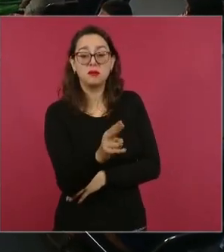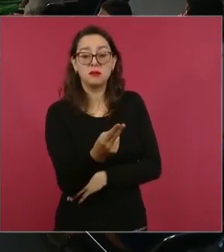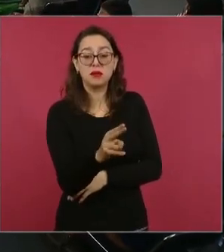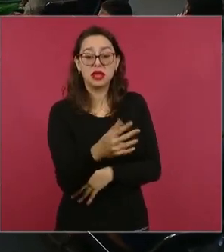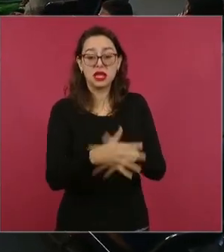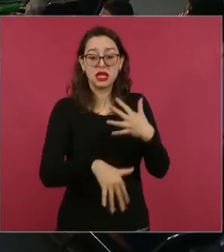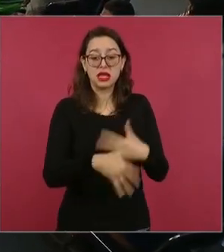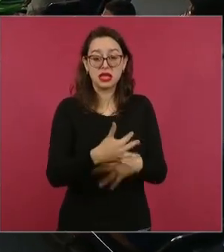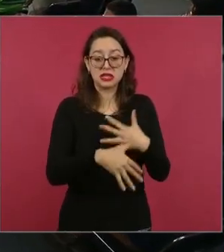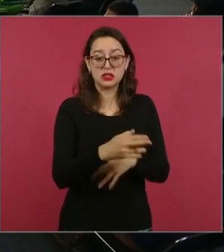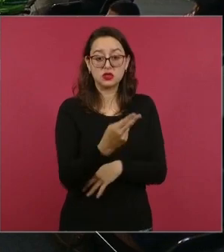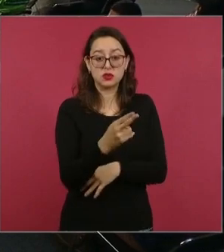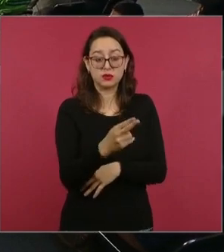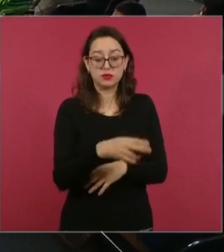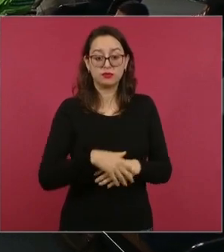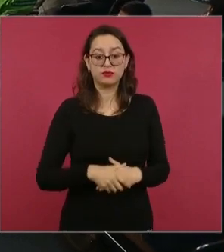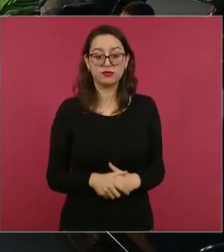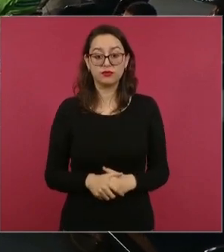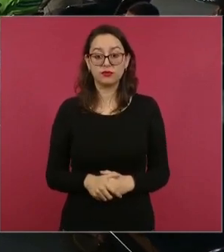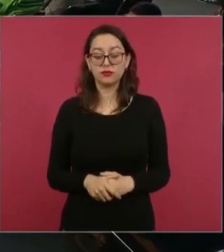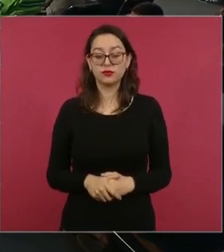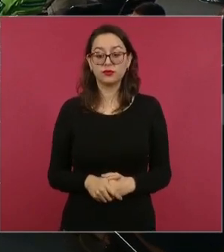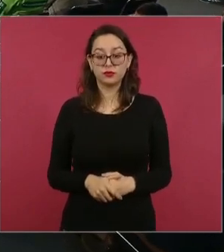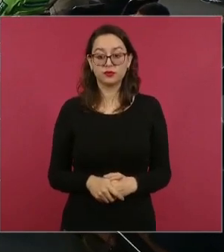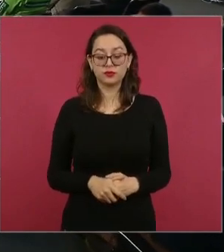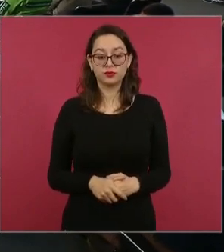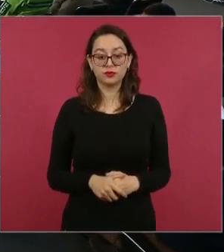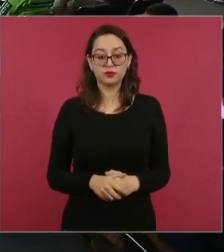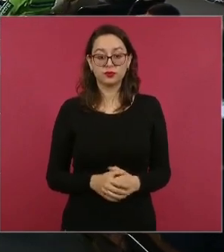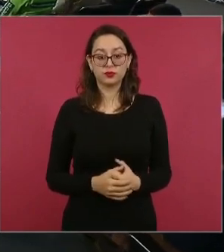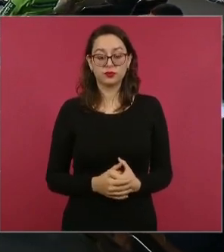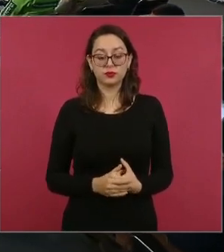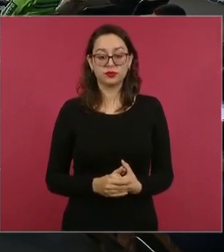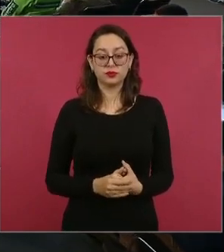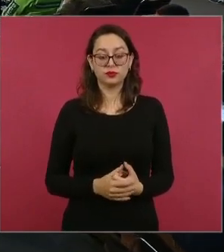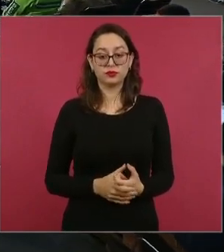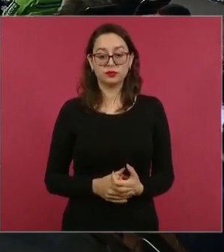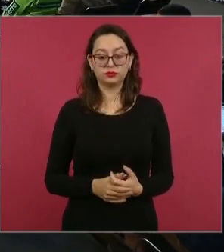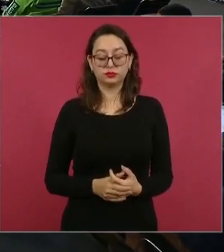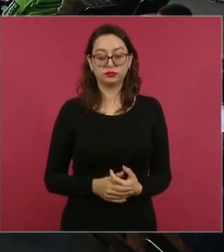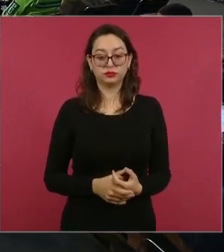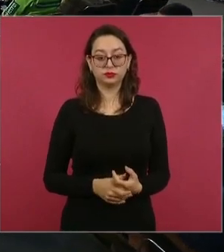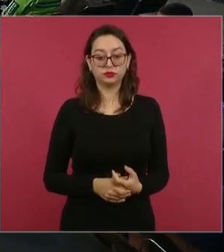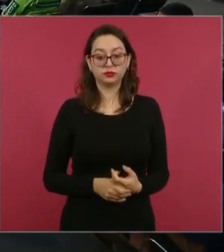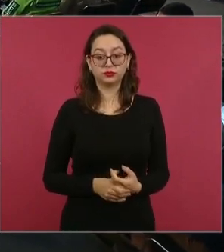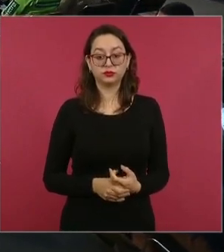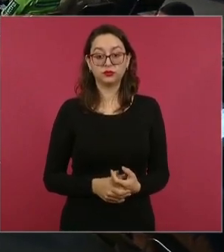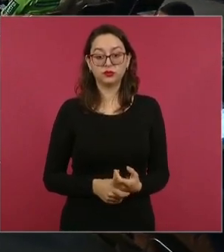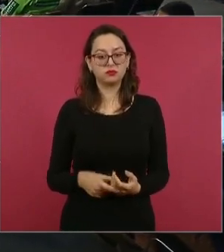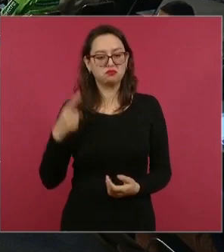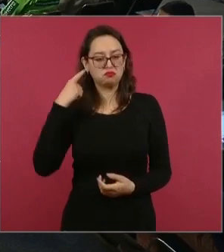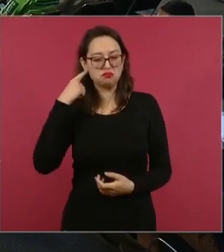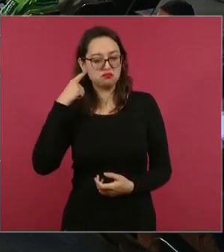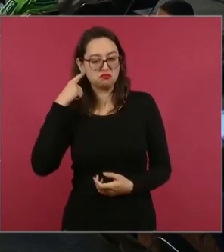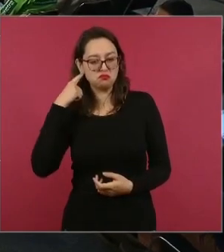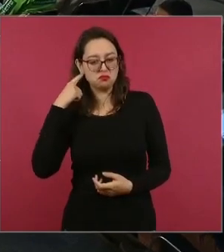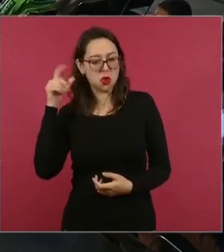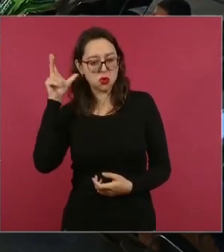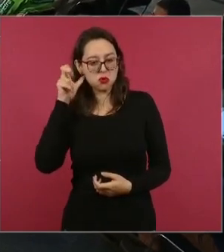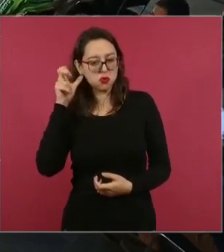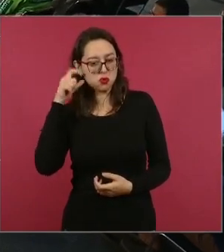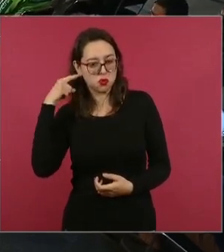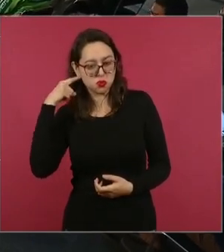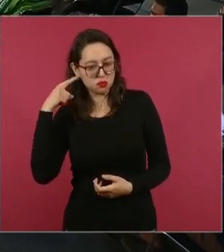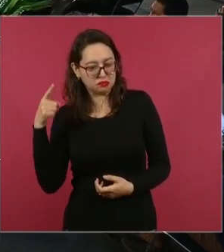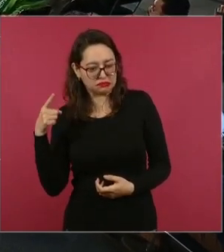Perdón H una reunión un acercamiento sobre cómo se les iba apoyar a ellos y ya ellos yo creo que darán a conocer a